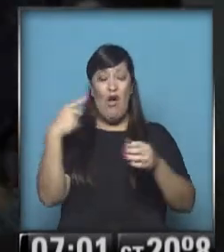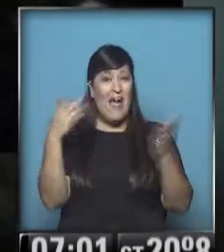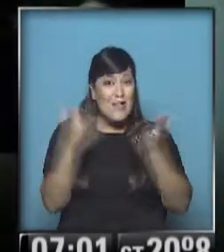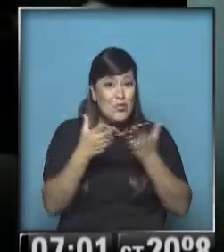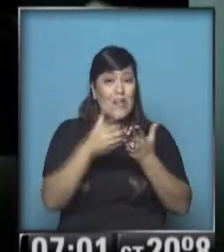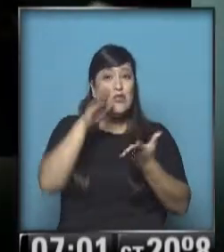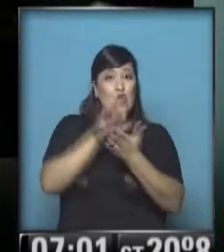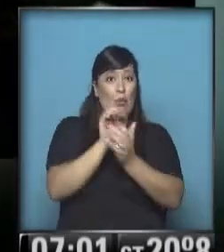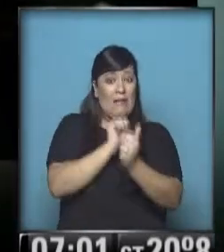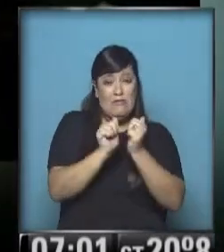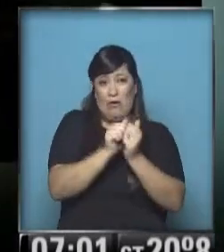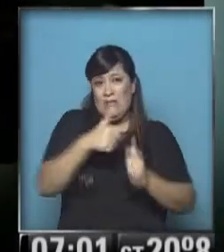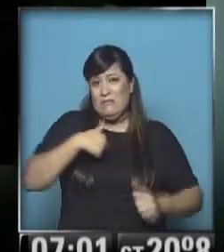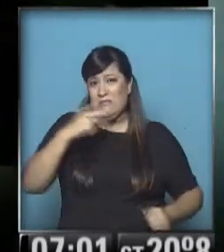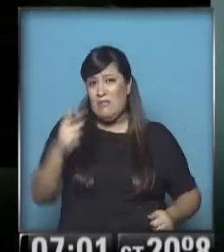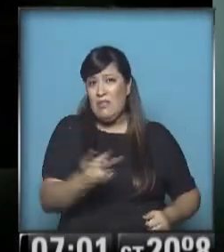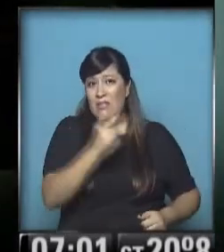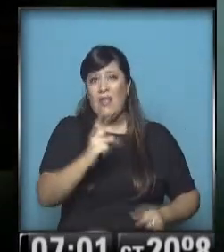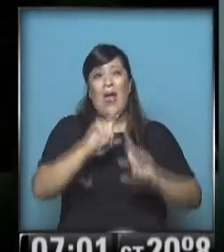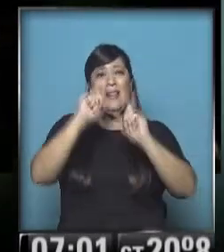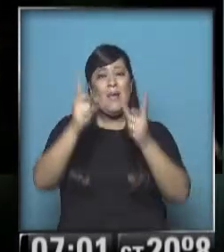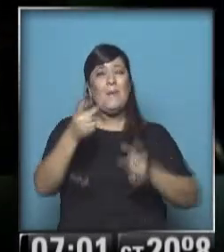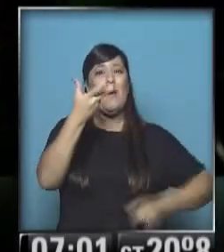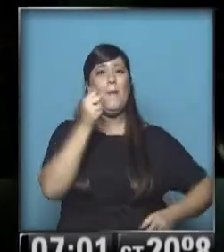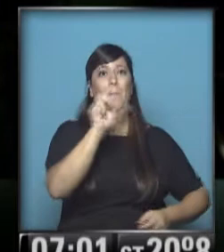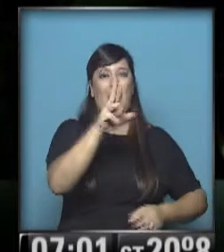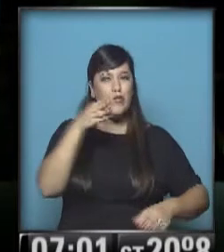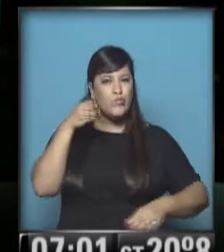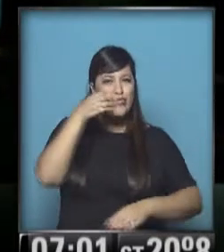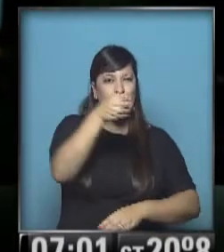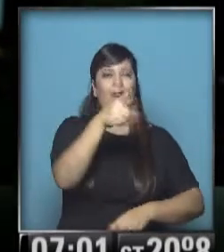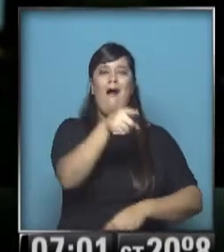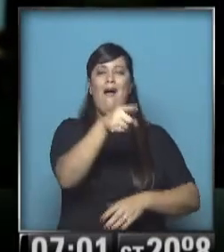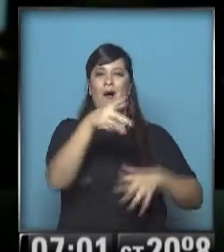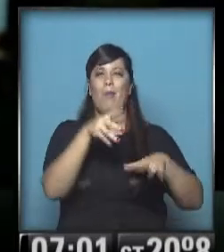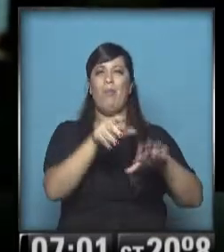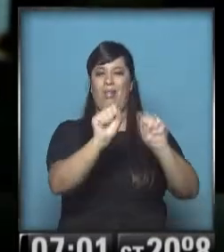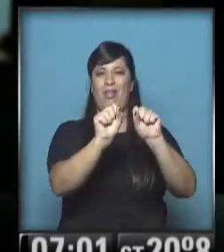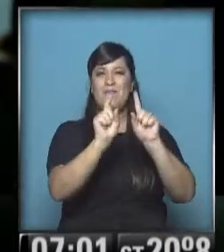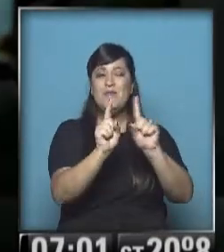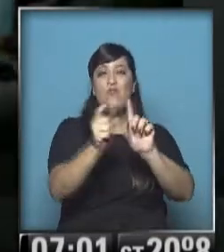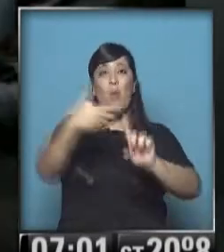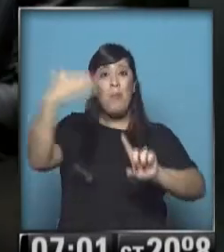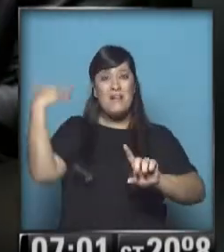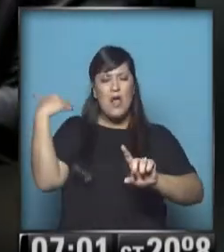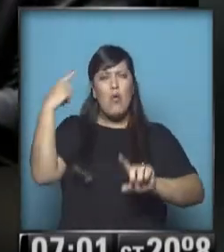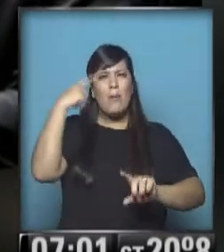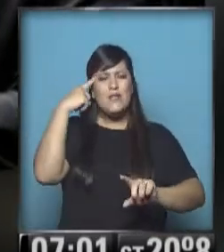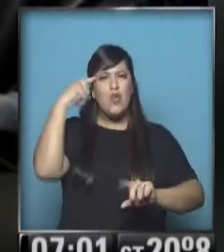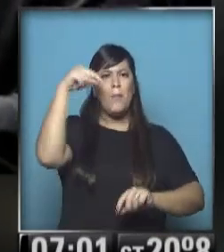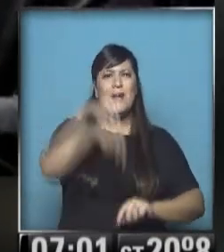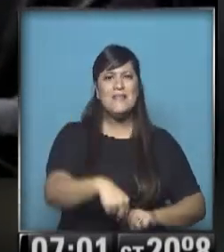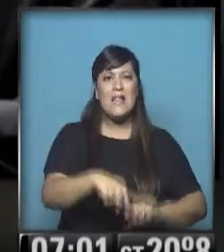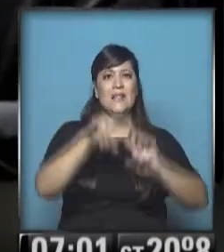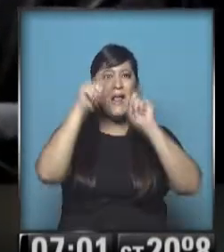historia. Y en los cafés descubrí que el pasado era presente y que